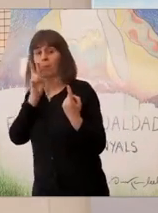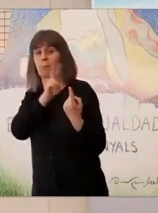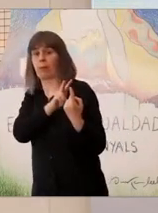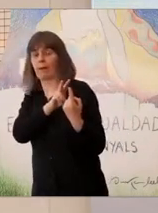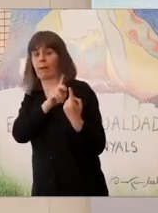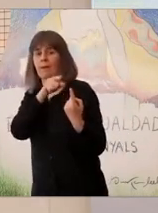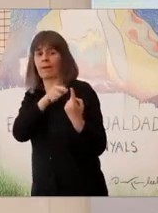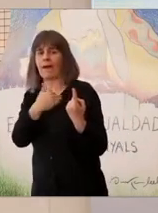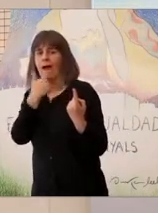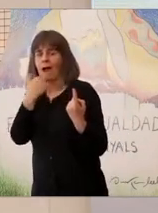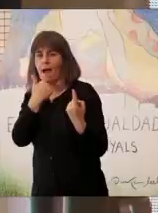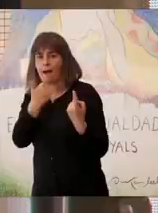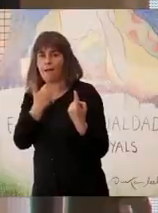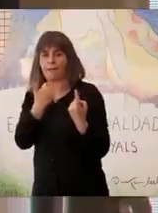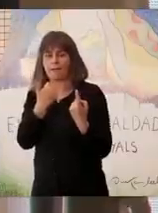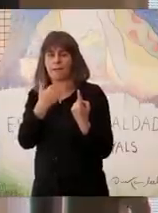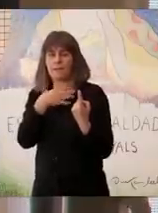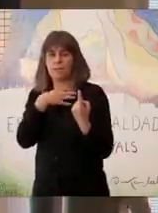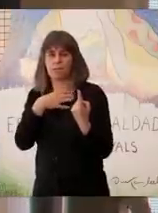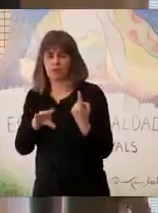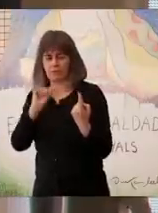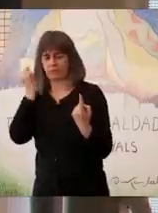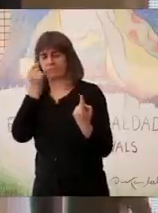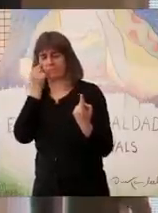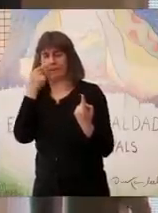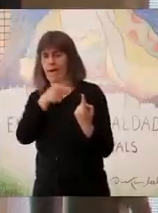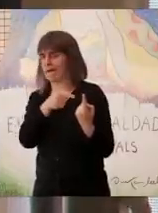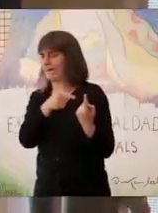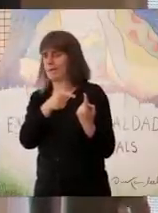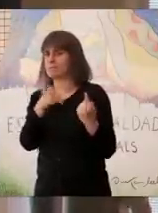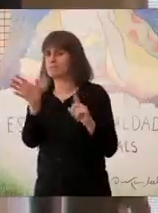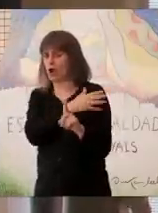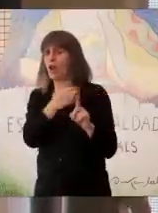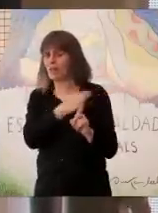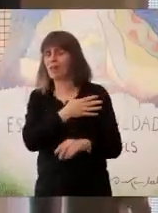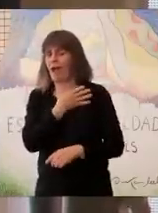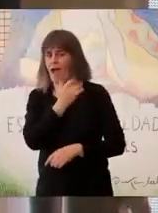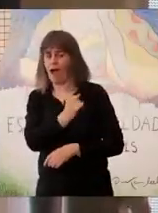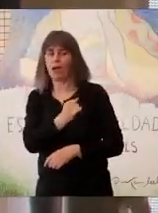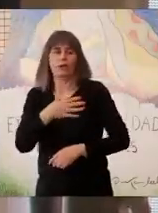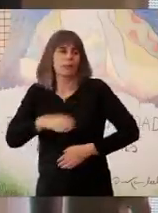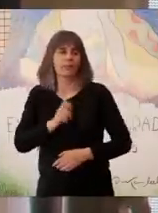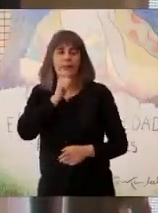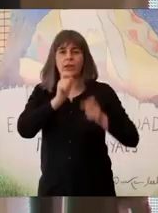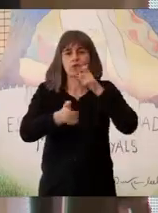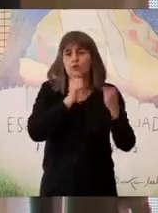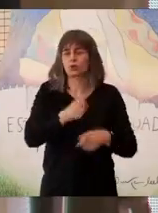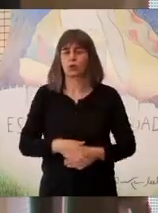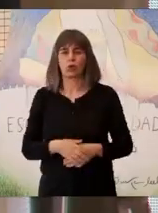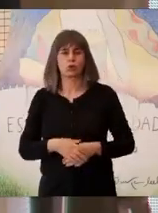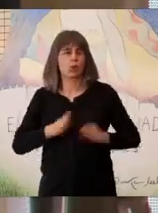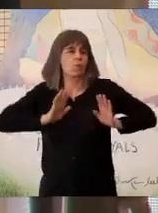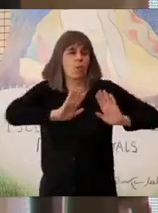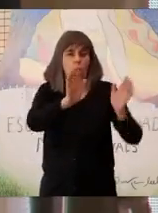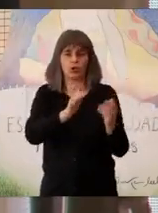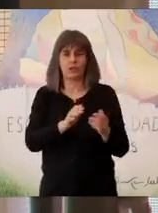algún acto que pueda revelarle que se está ejecutando un acto de violencia de cualquier tipo, insultos, vejaciones,